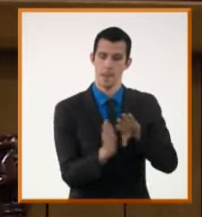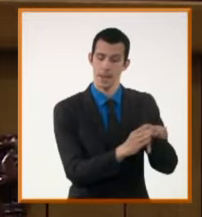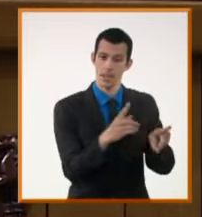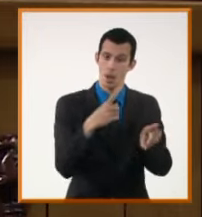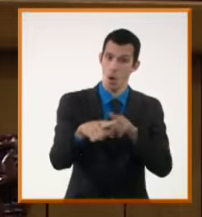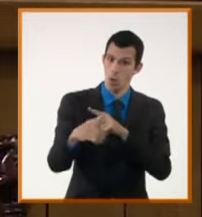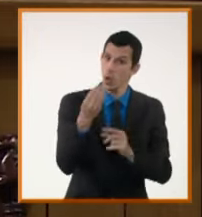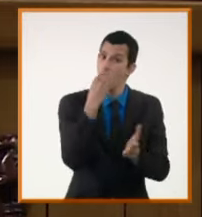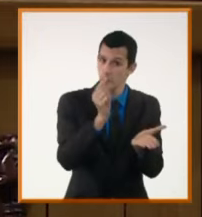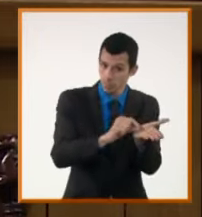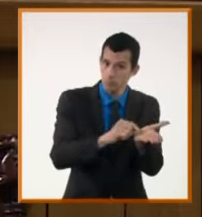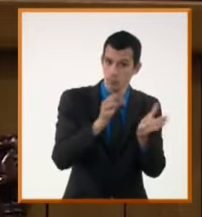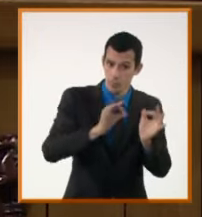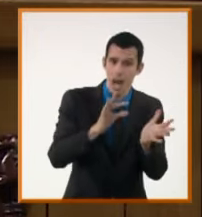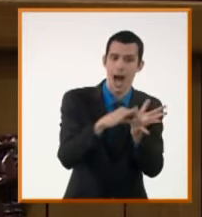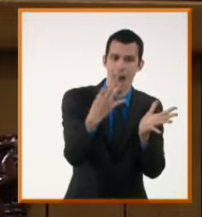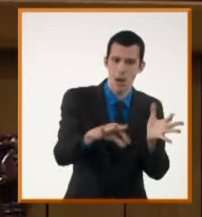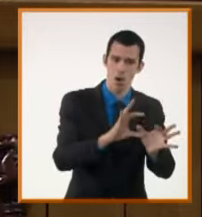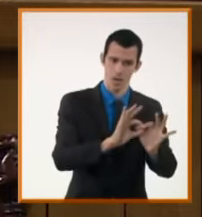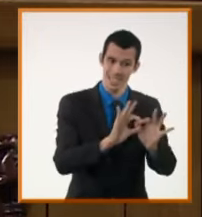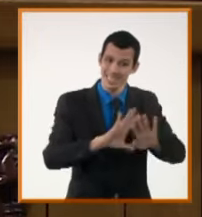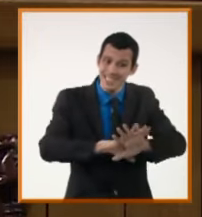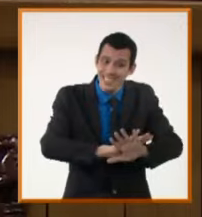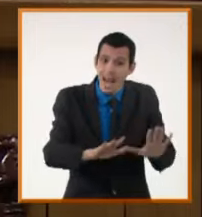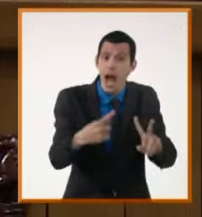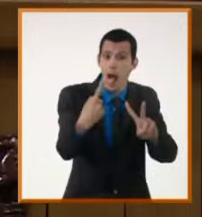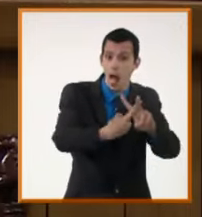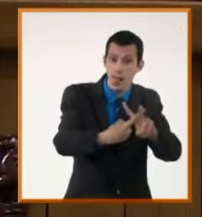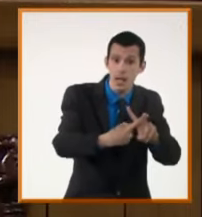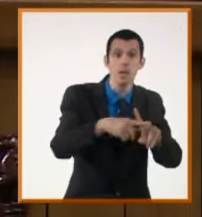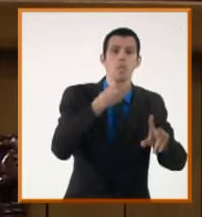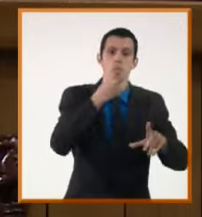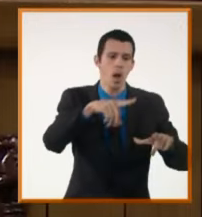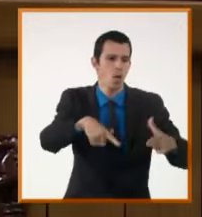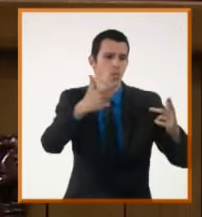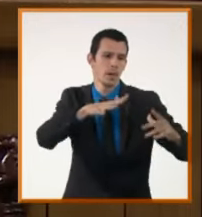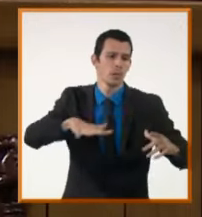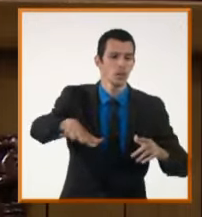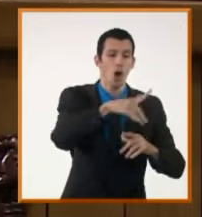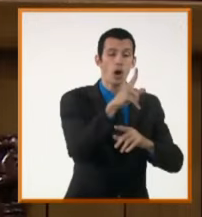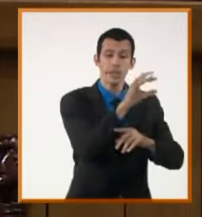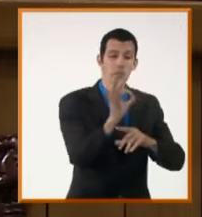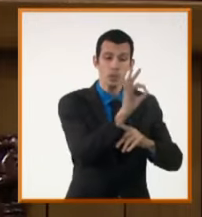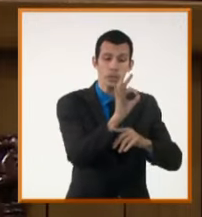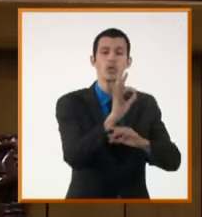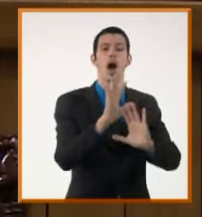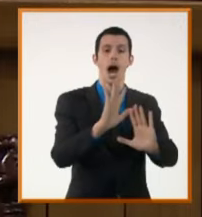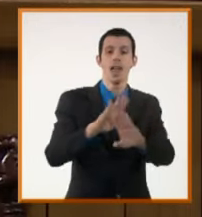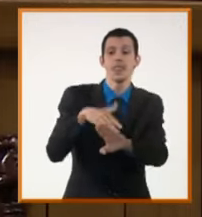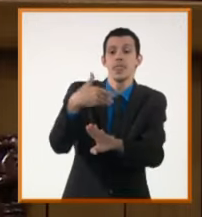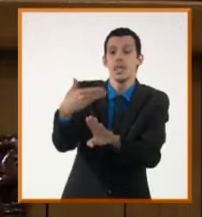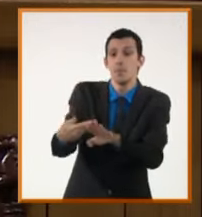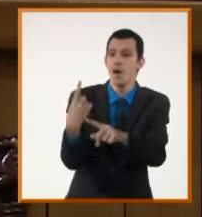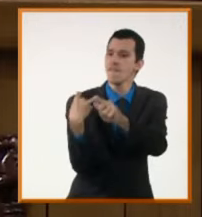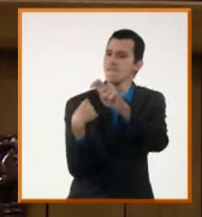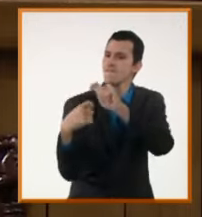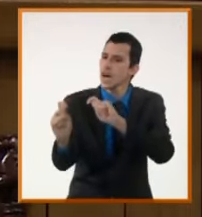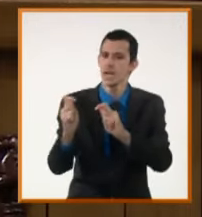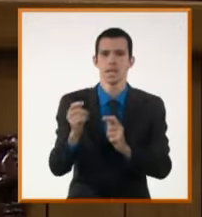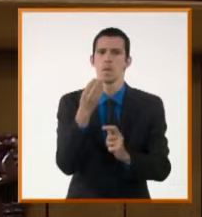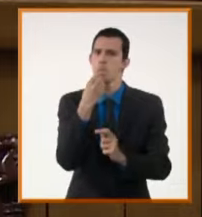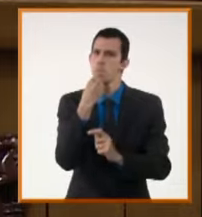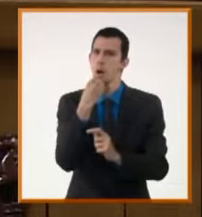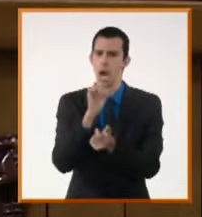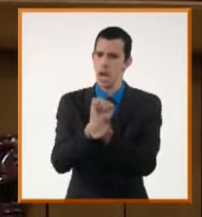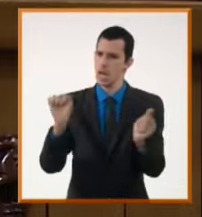hace falta también incrementar eso. Entonces, eso tenemos que conducirlo. Tenemos que lograr que de verdad los municipios no